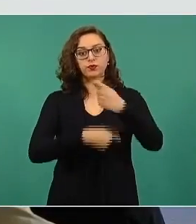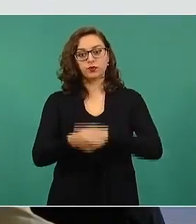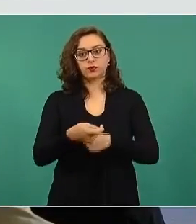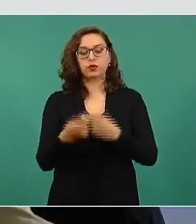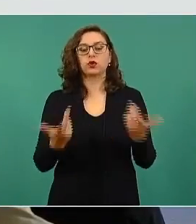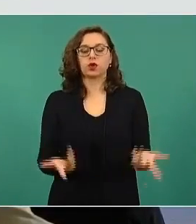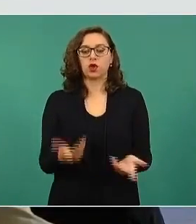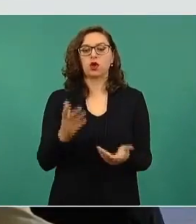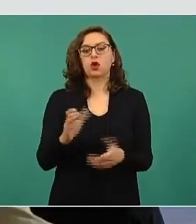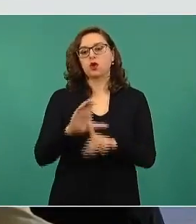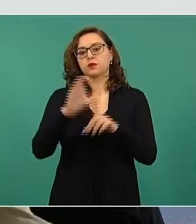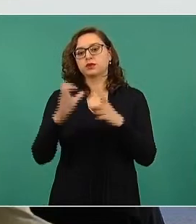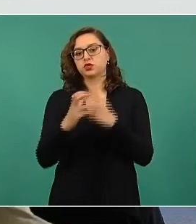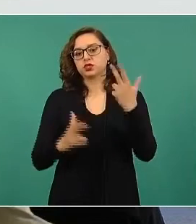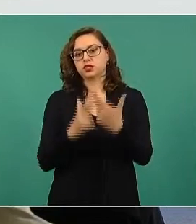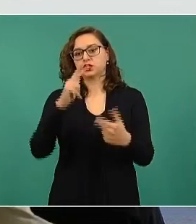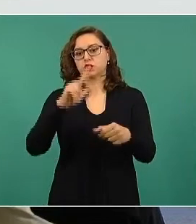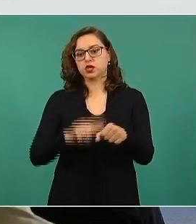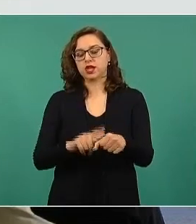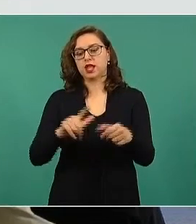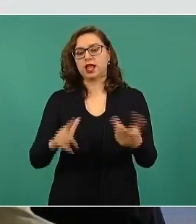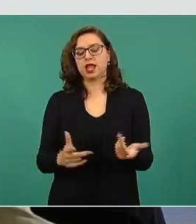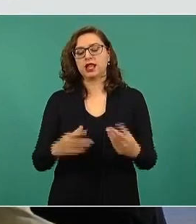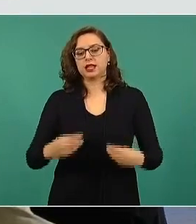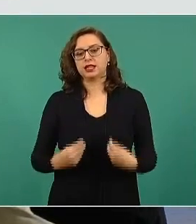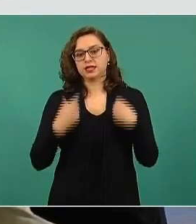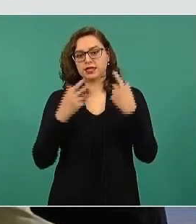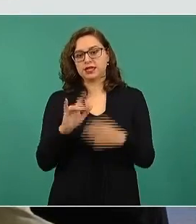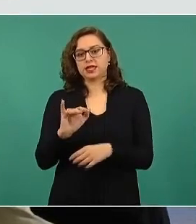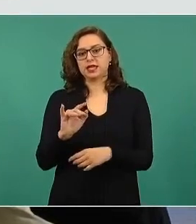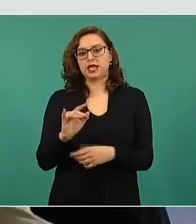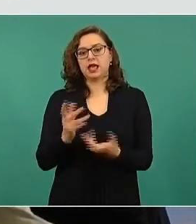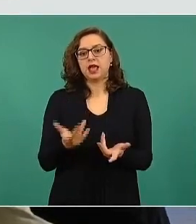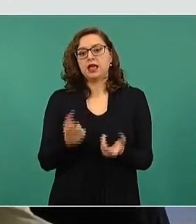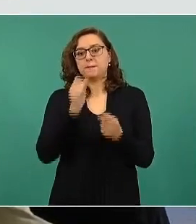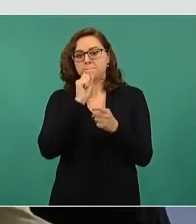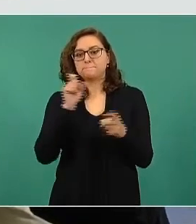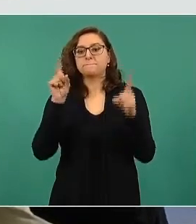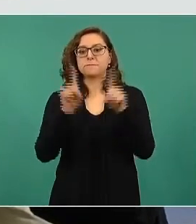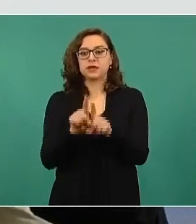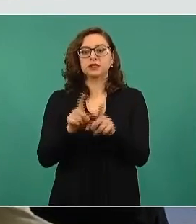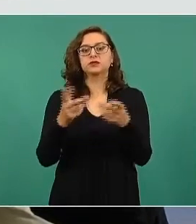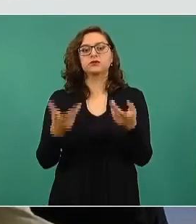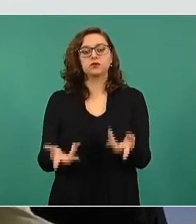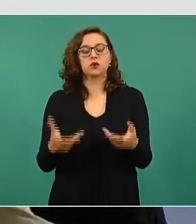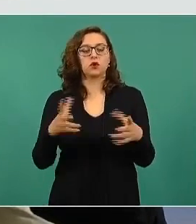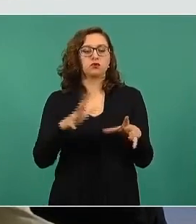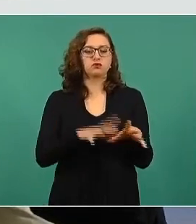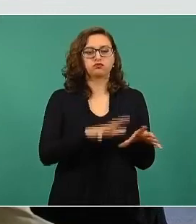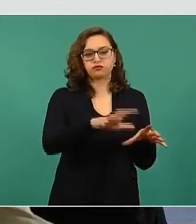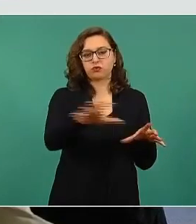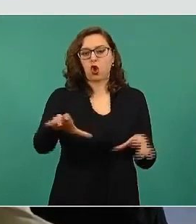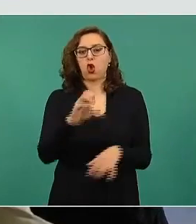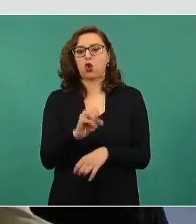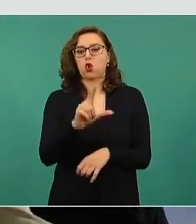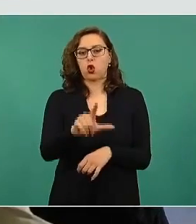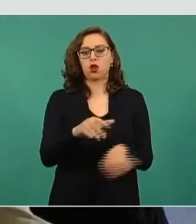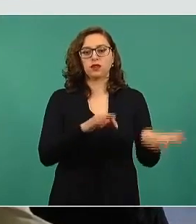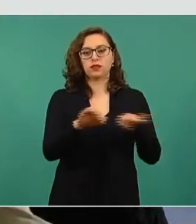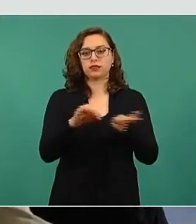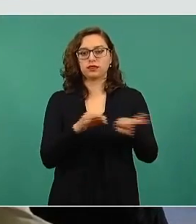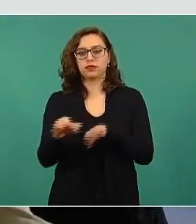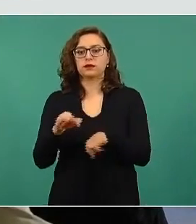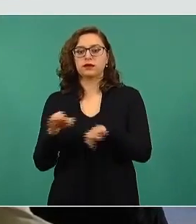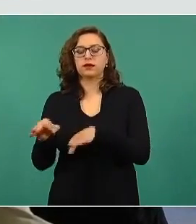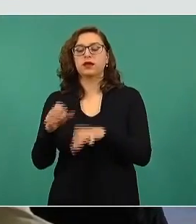Vivienda, la regularización de la certeza jurídica en las mismas colonias donde venimos trabajando a través del Instituto Nacional